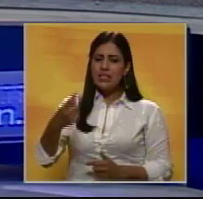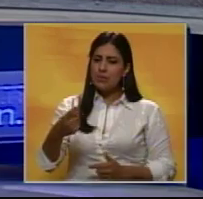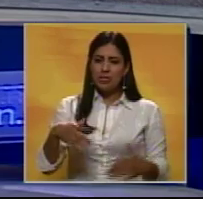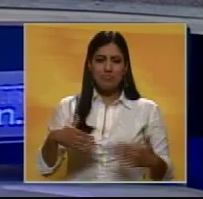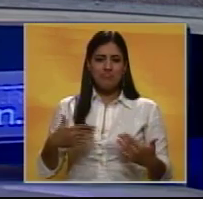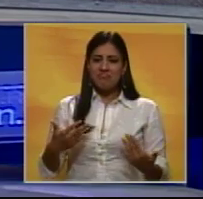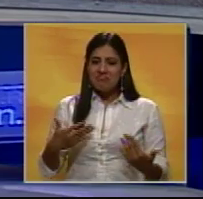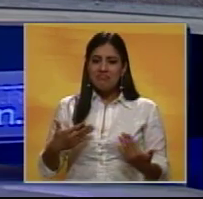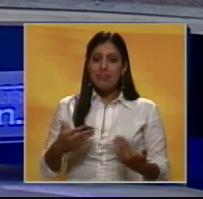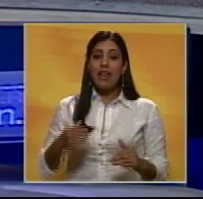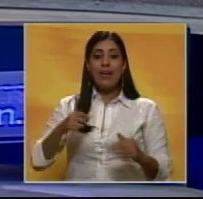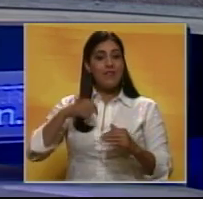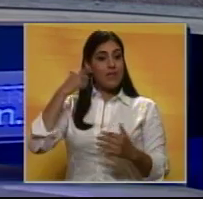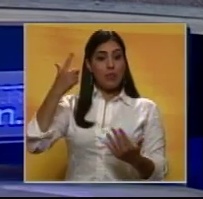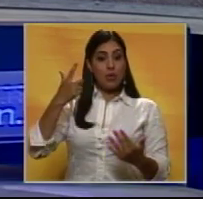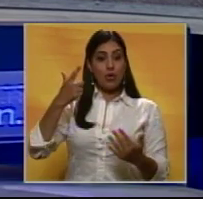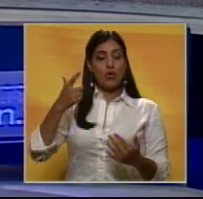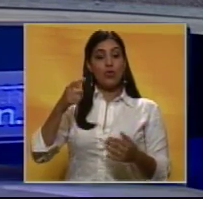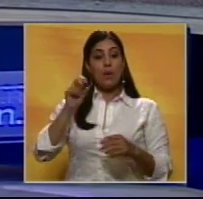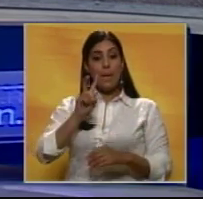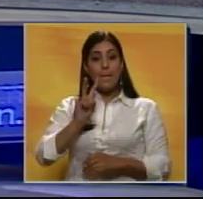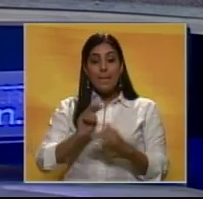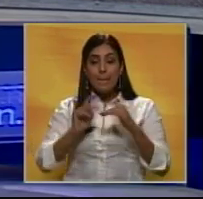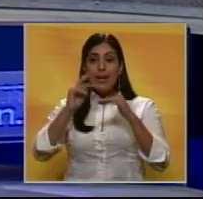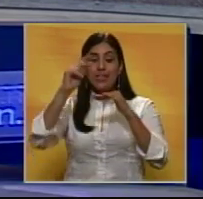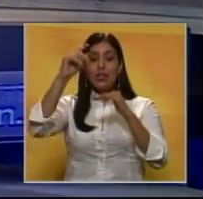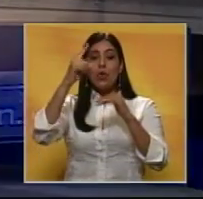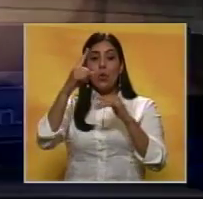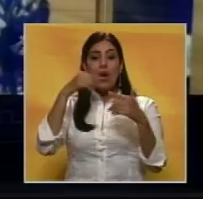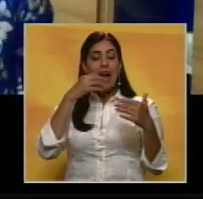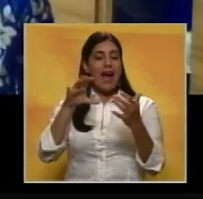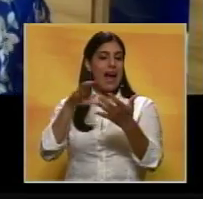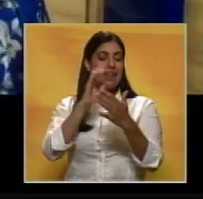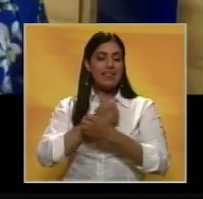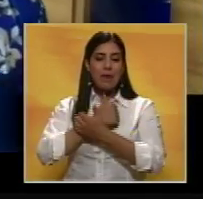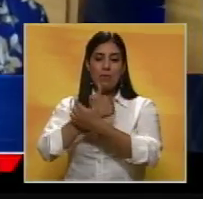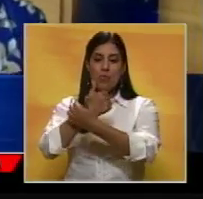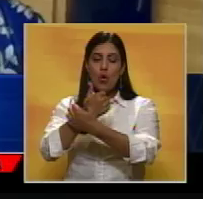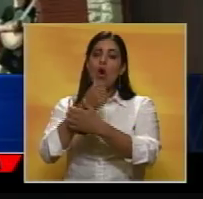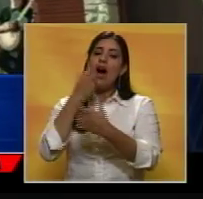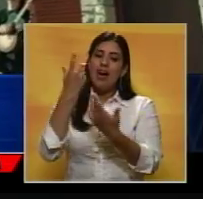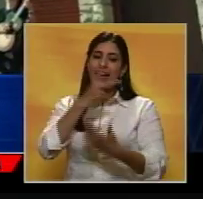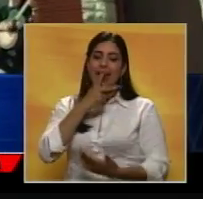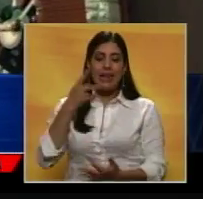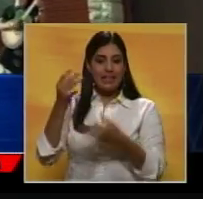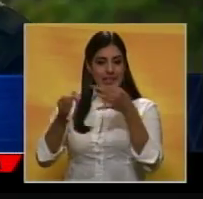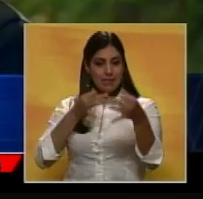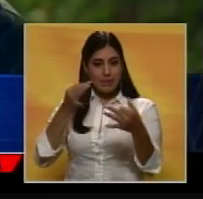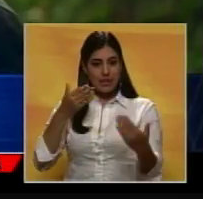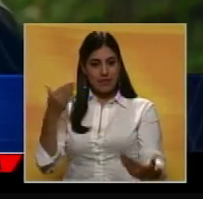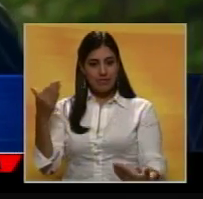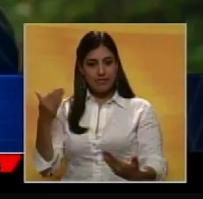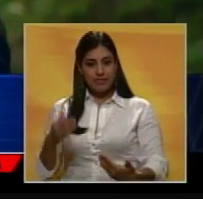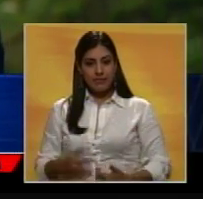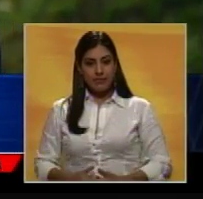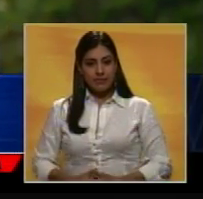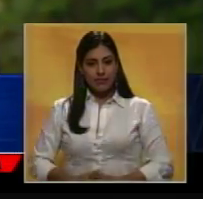regreso, estrenos. Piso 21 le canta al amor. Los detalles con Carielis Cuadros.